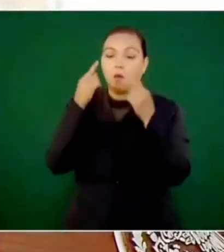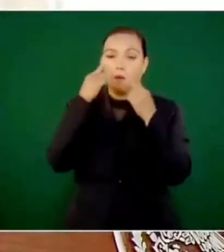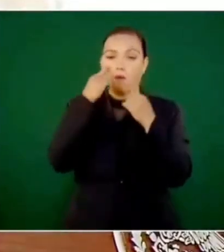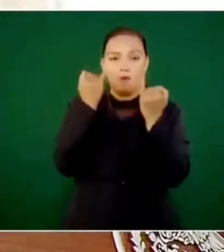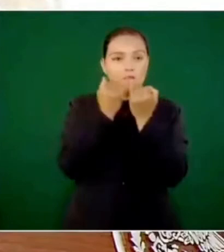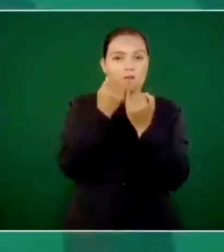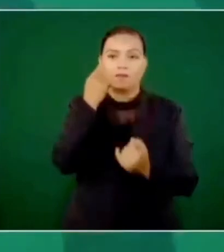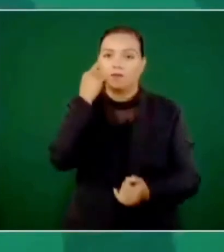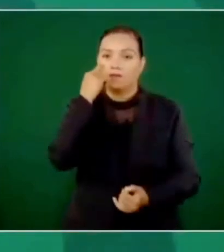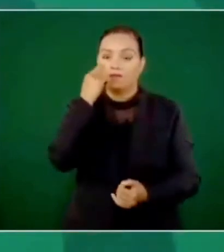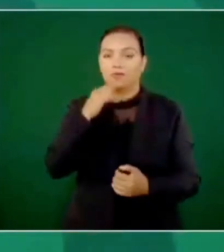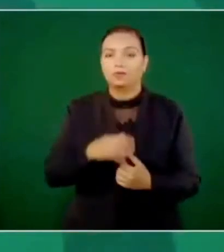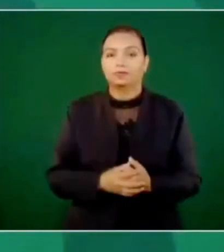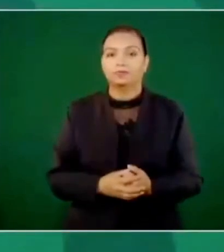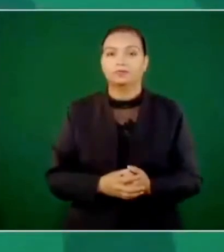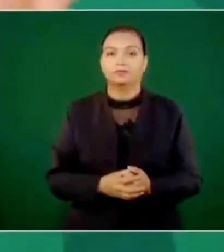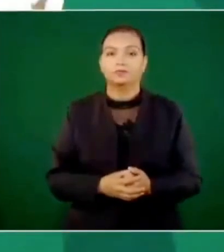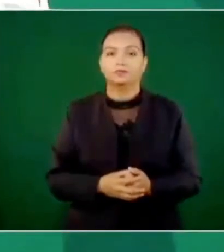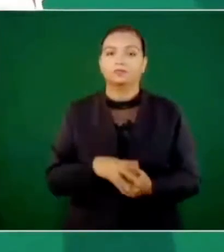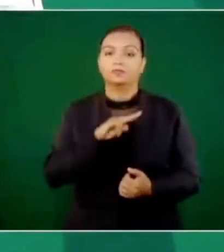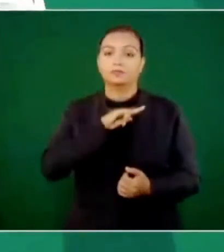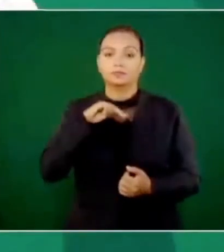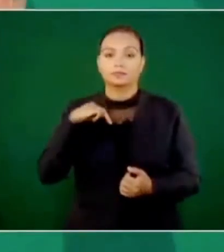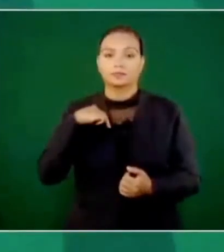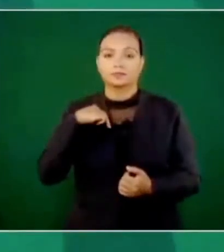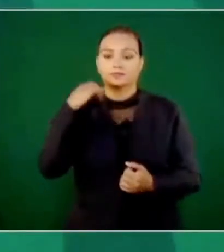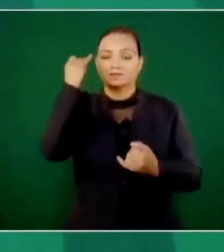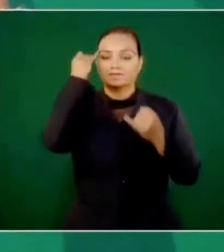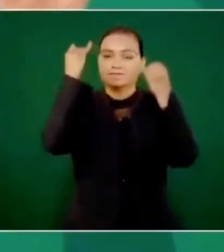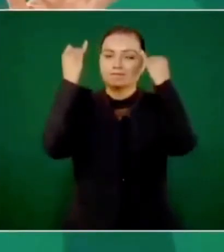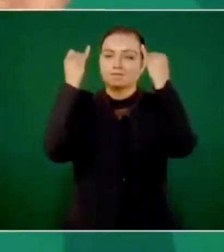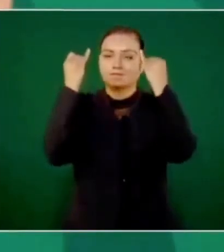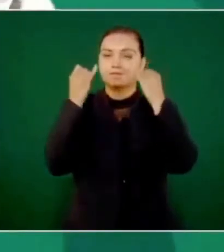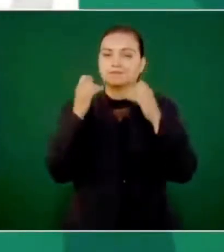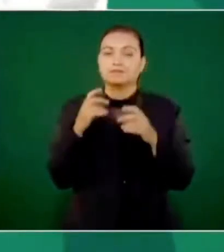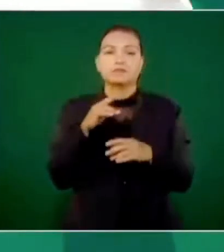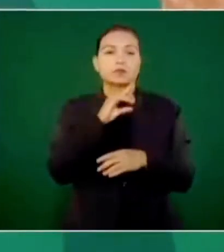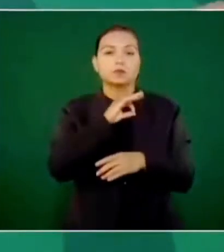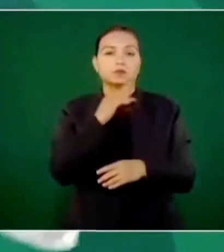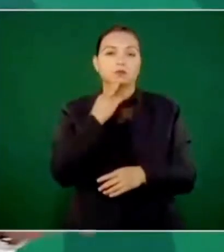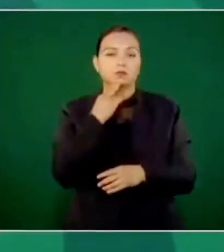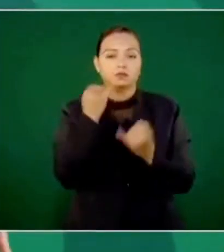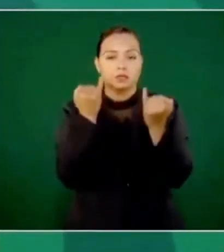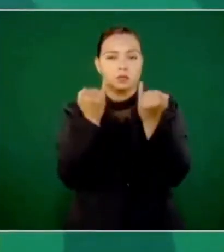ojo. Y nosotros pensamos que si aplicamos eso,